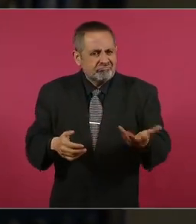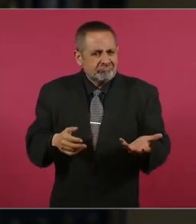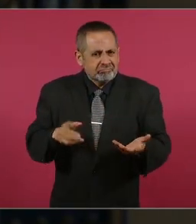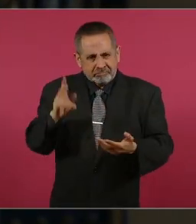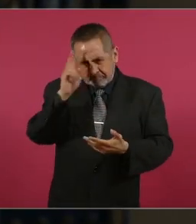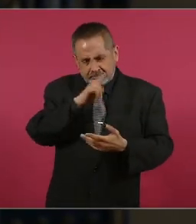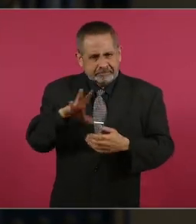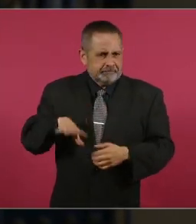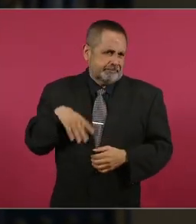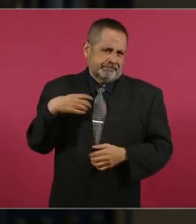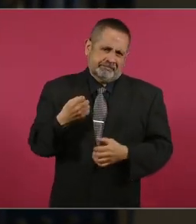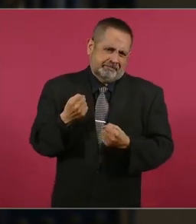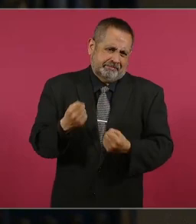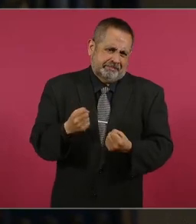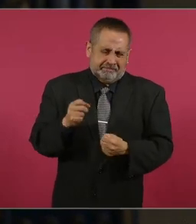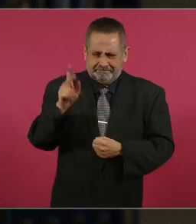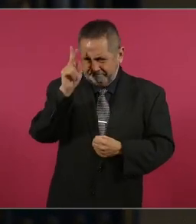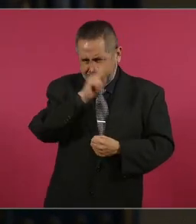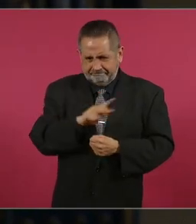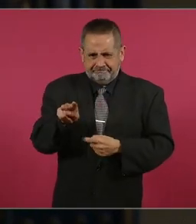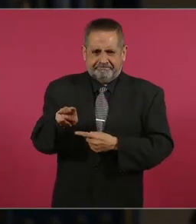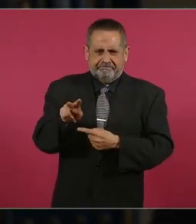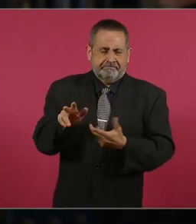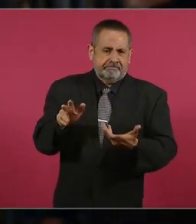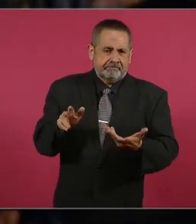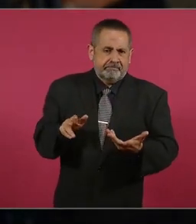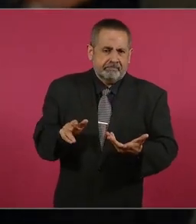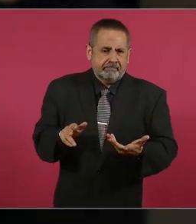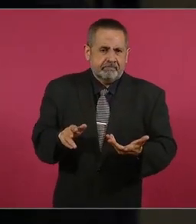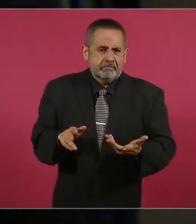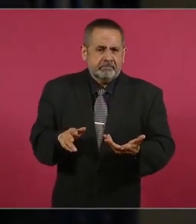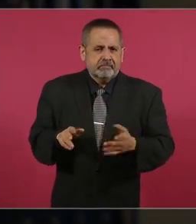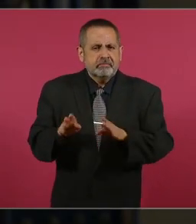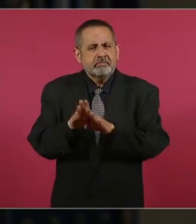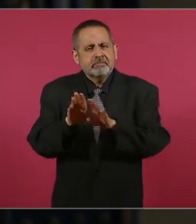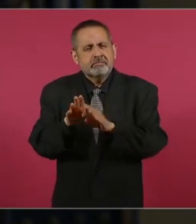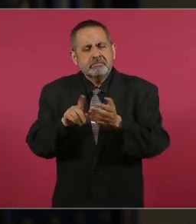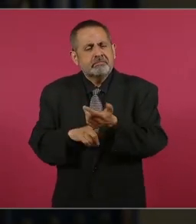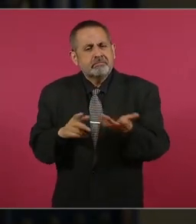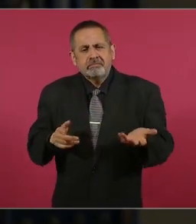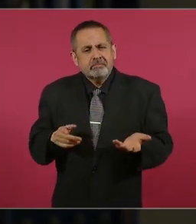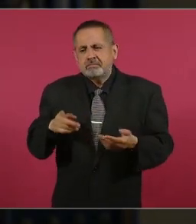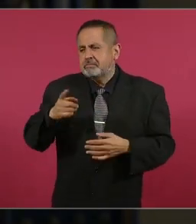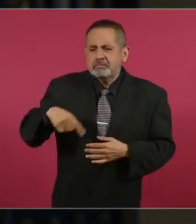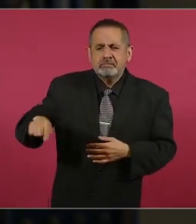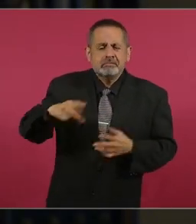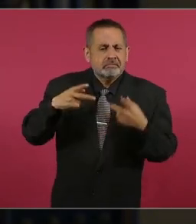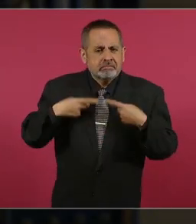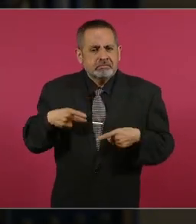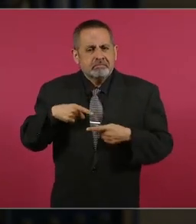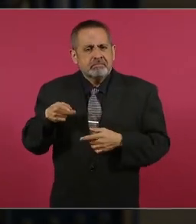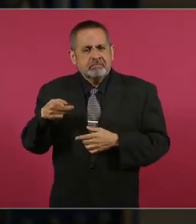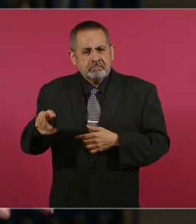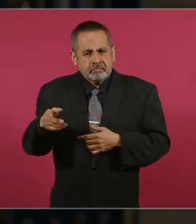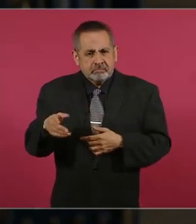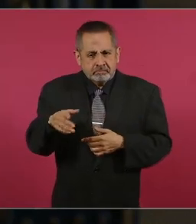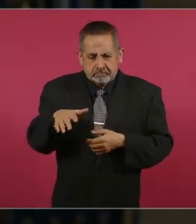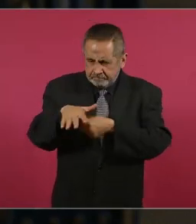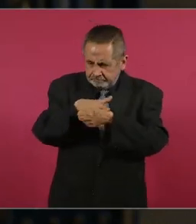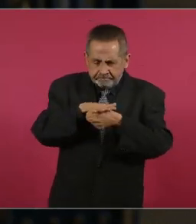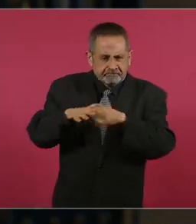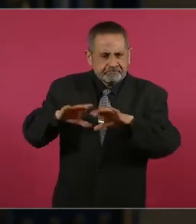traduce en un abuso de poder bastante evidente, presidente. ¿Cómo puede la ciudadanía entonces tener la certeza, por lo menos